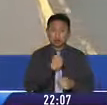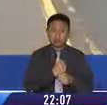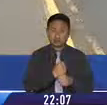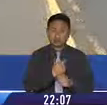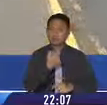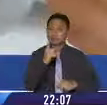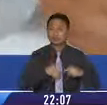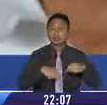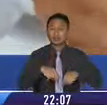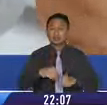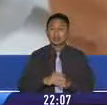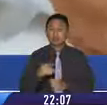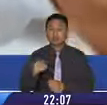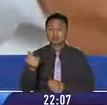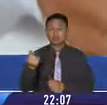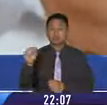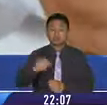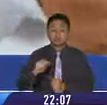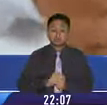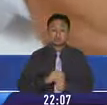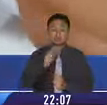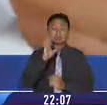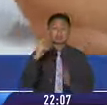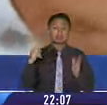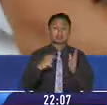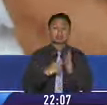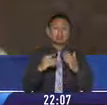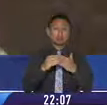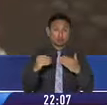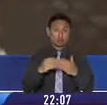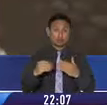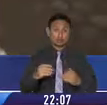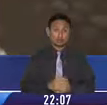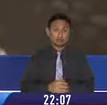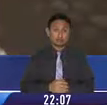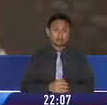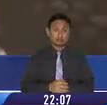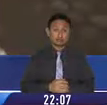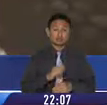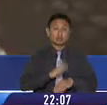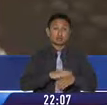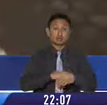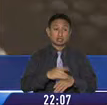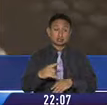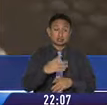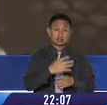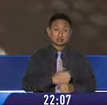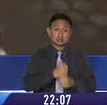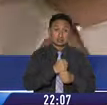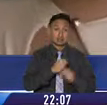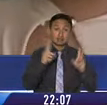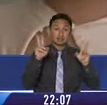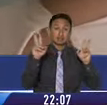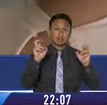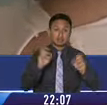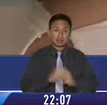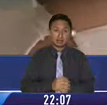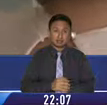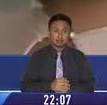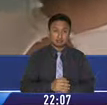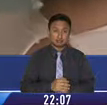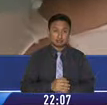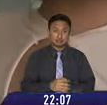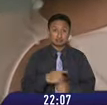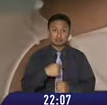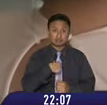Las extorsiones supuestamente llegan hasta los $5,000 en algunos casos, todo a cambio de seguridad, entre comillas. Están